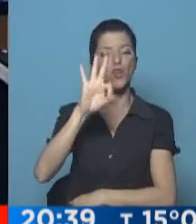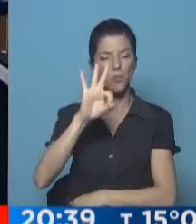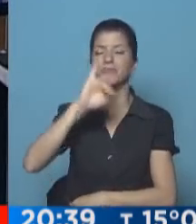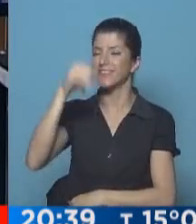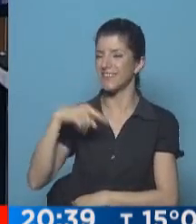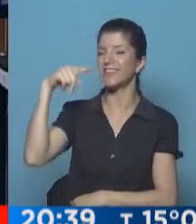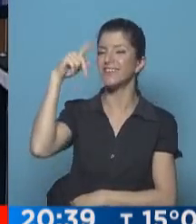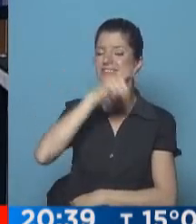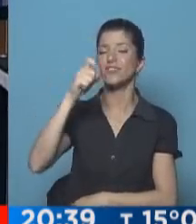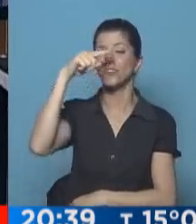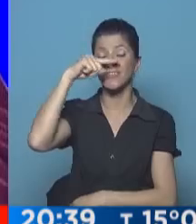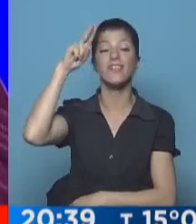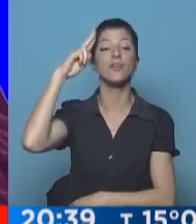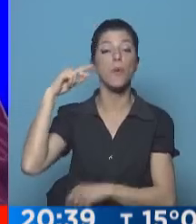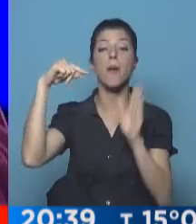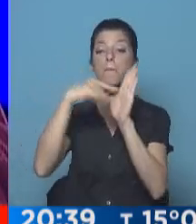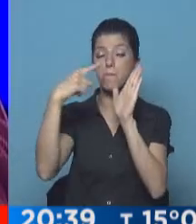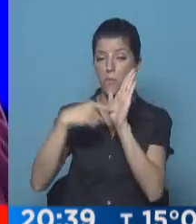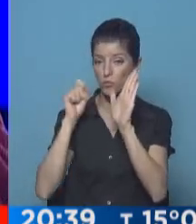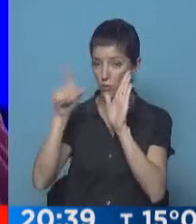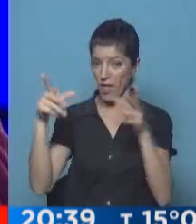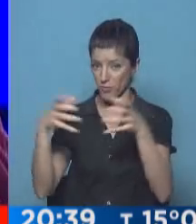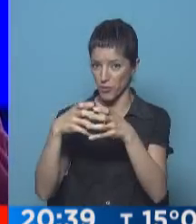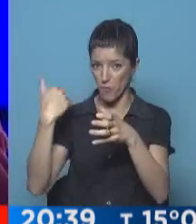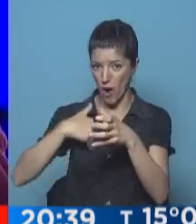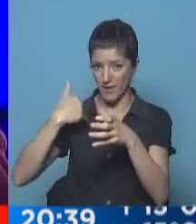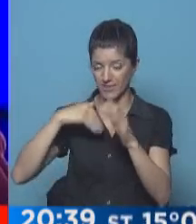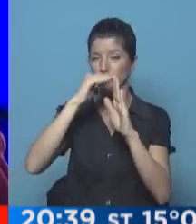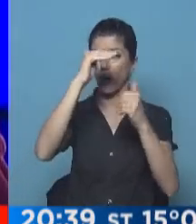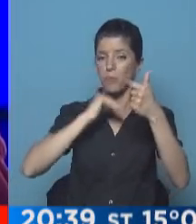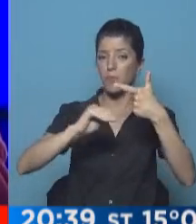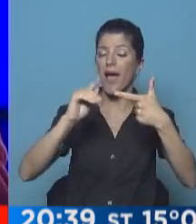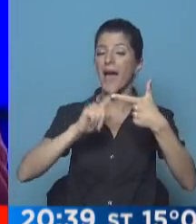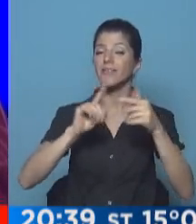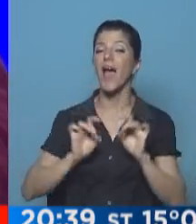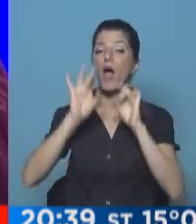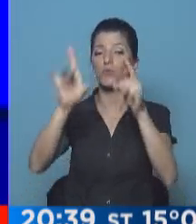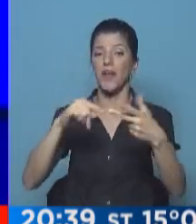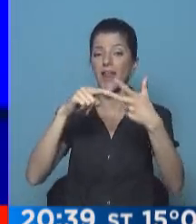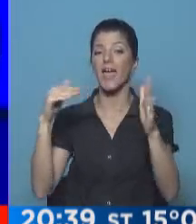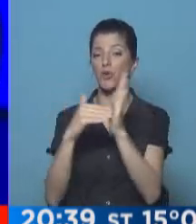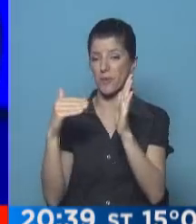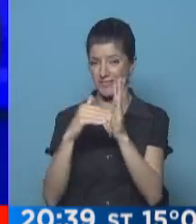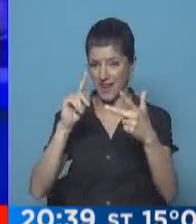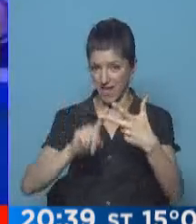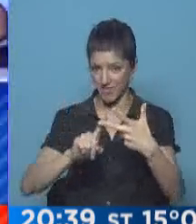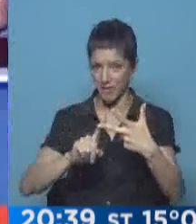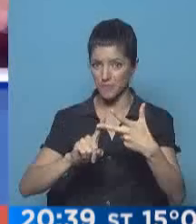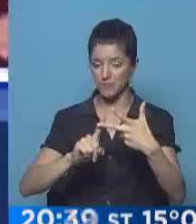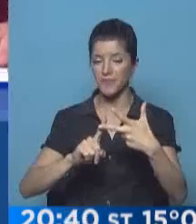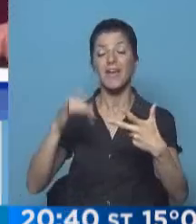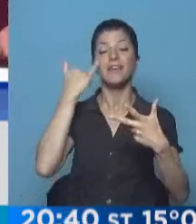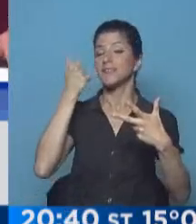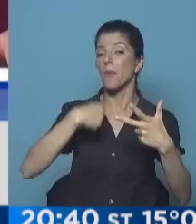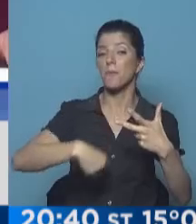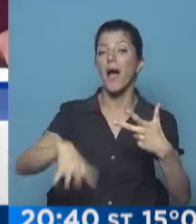179 puntos anotaron Los Pumas detrás quedó Australia y Nueva Zelanda ya están en los cuartos de final